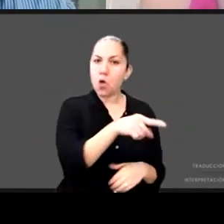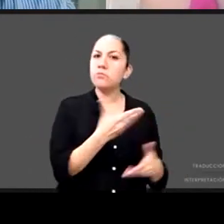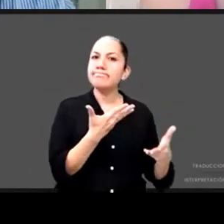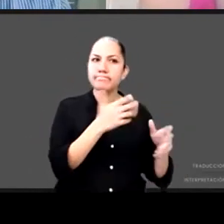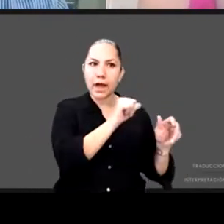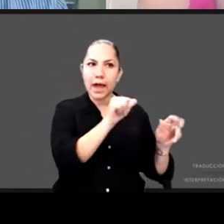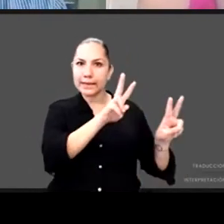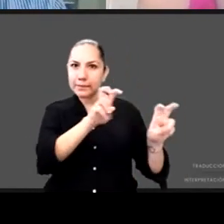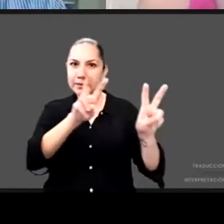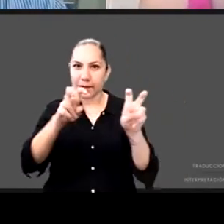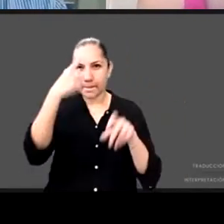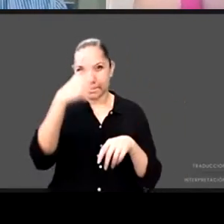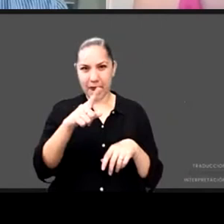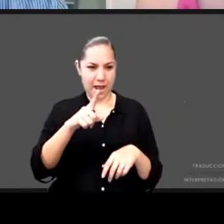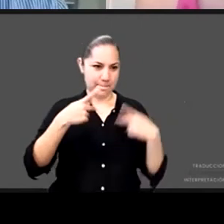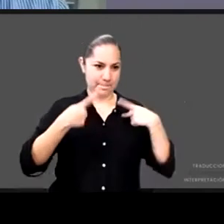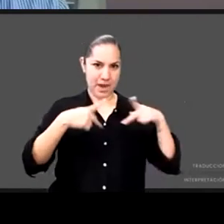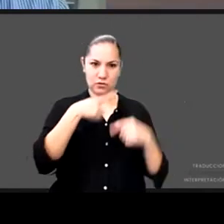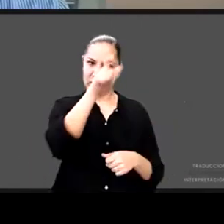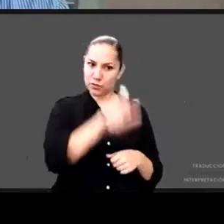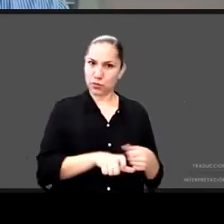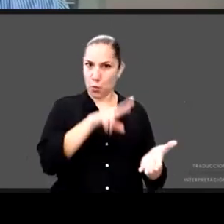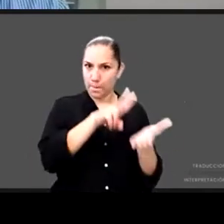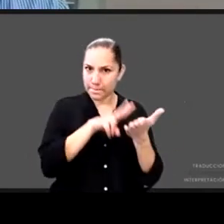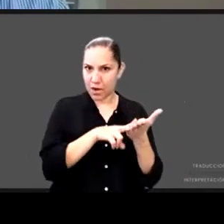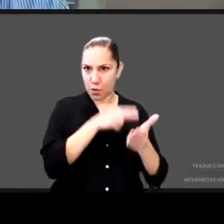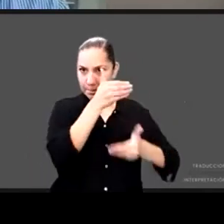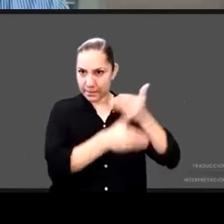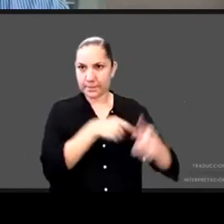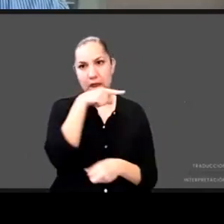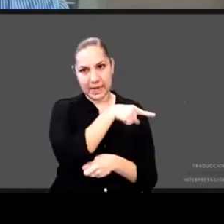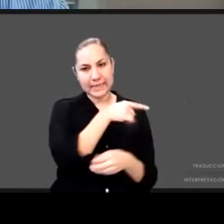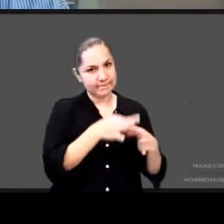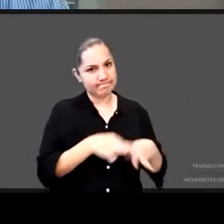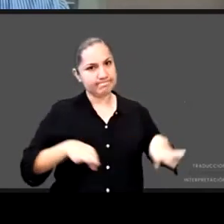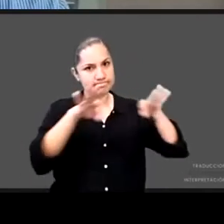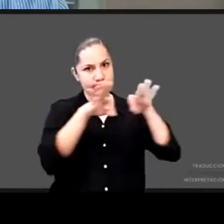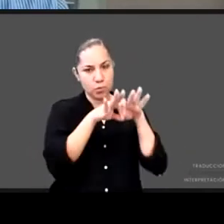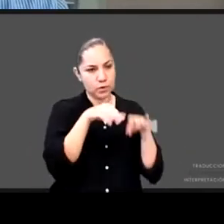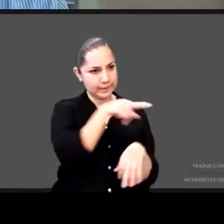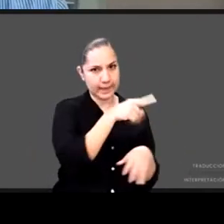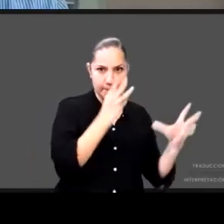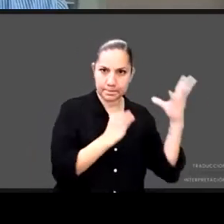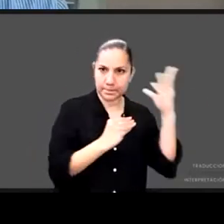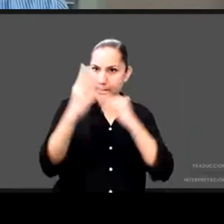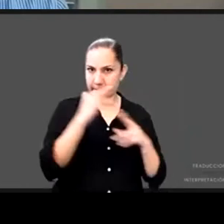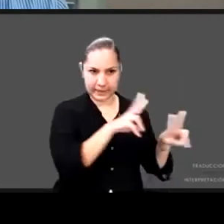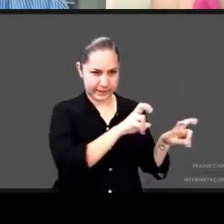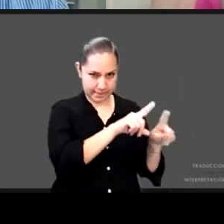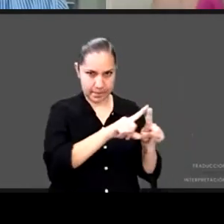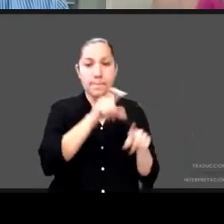de la defensa de la dignidad humana. Tenemos también el gusto de contar con la presencia de Sara Antillón